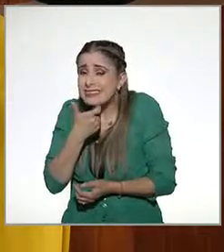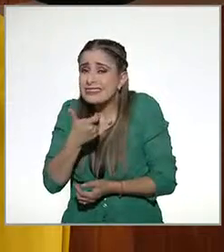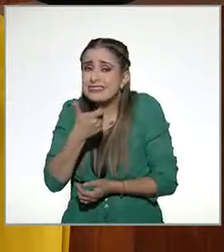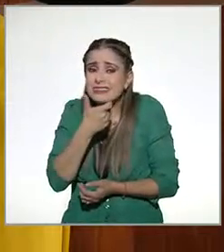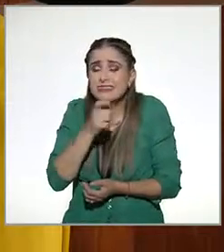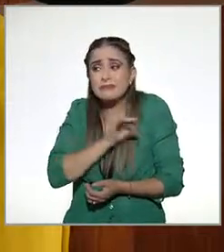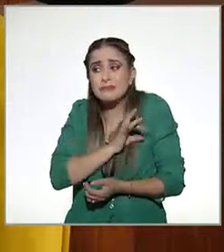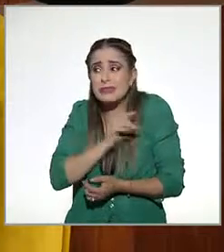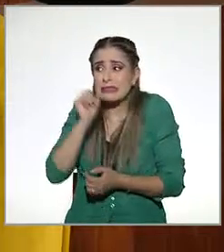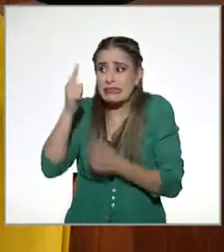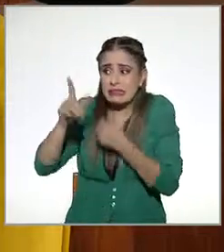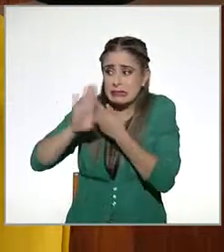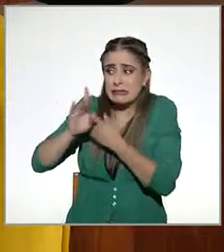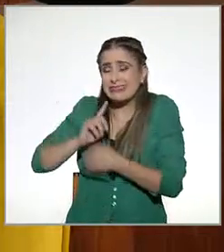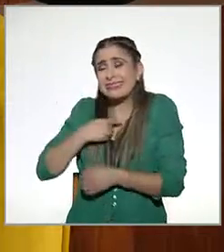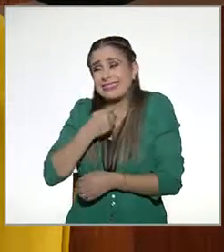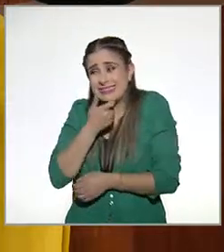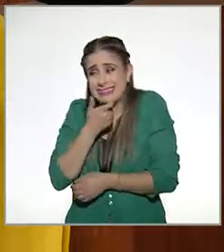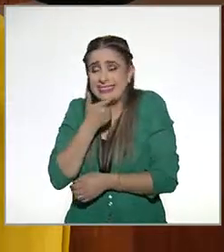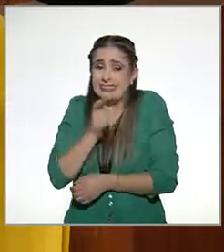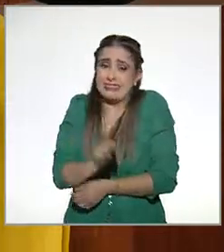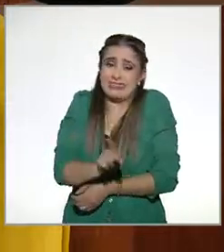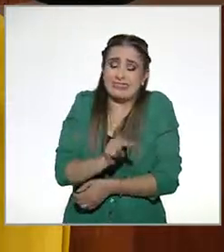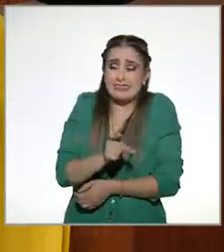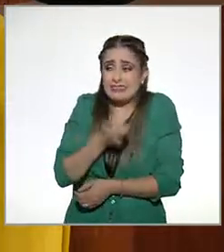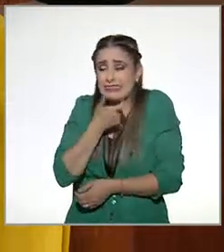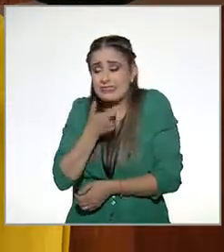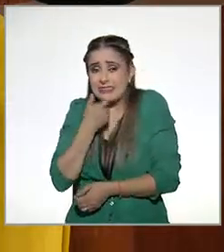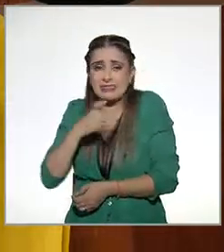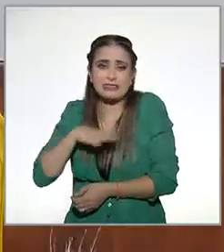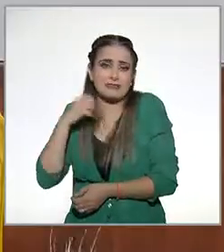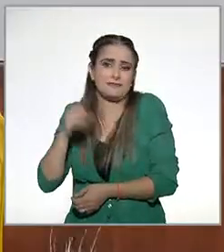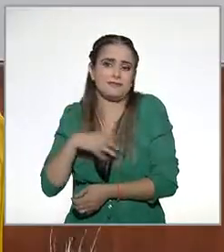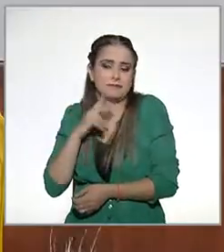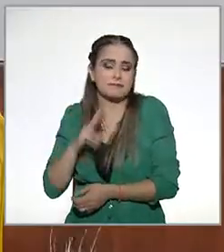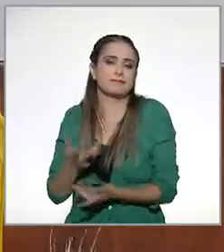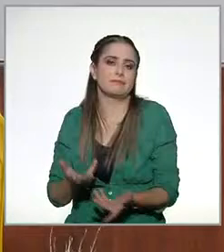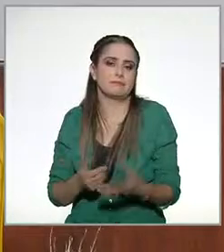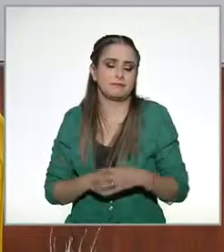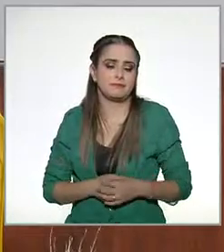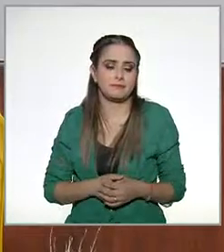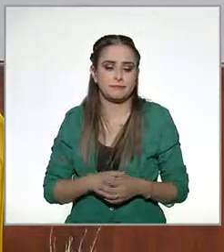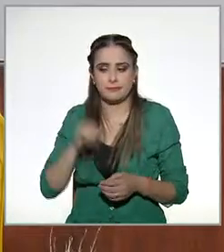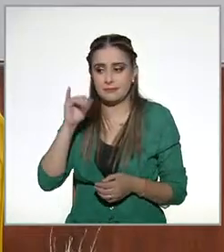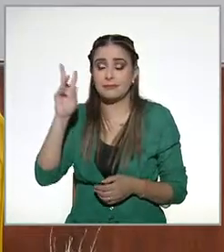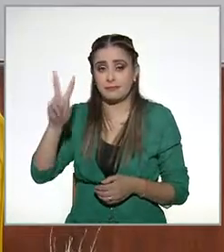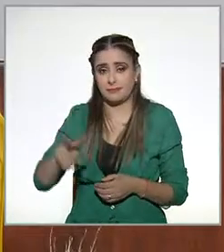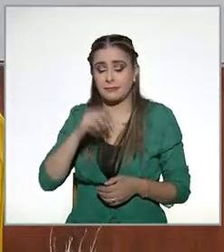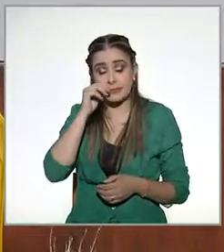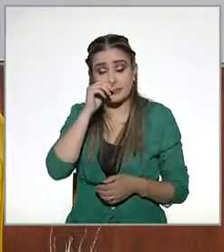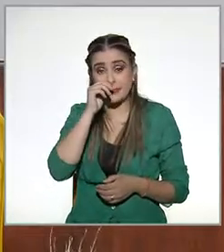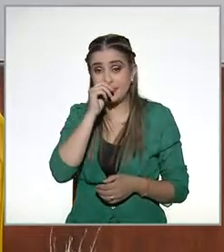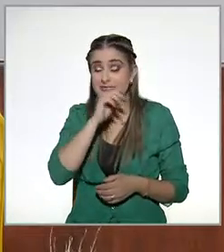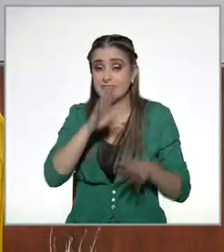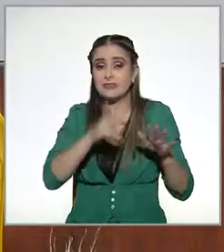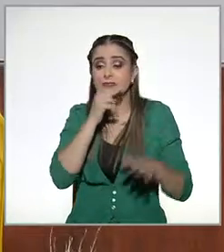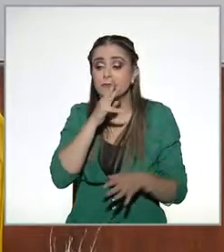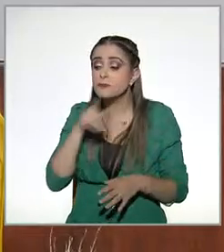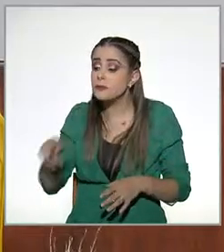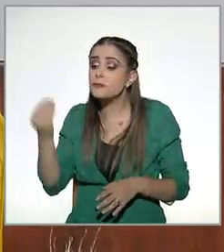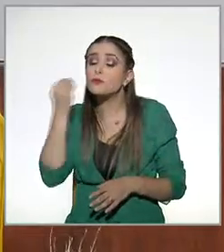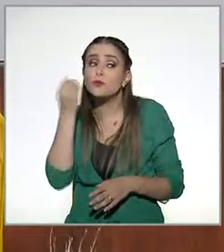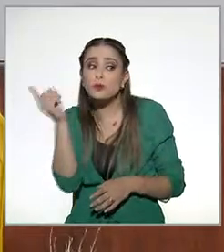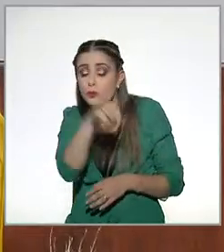con la sonrisa, ya, este, así no me van agredir. mi fíjate, ahorita que dices eso, otra cosa que hacemos los padres es decirles, este, dale